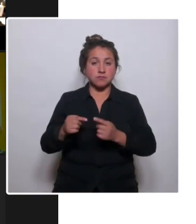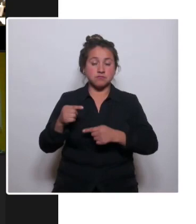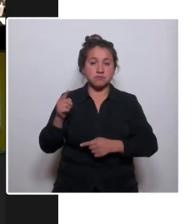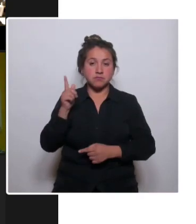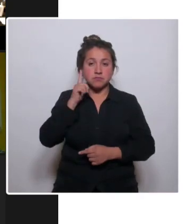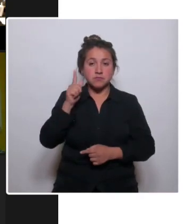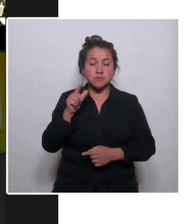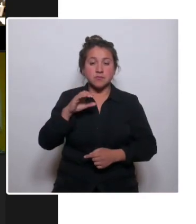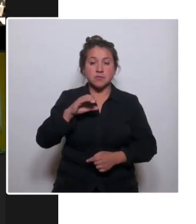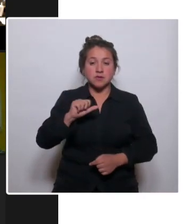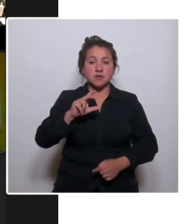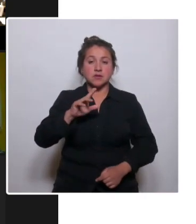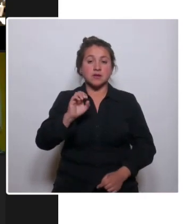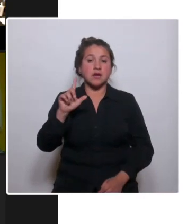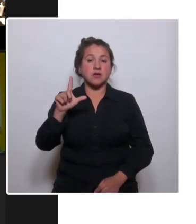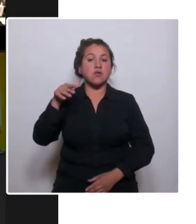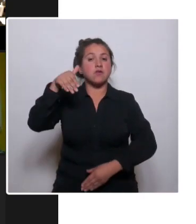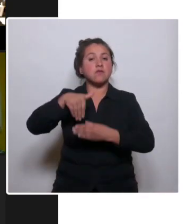Convencional Carol Baum, ¿cómo vota?